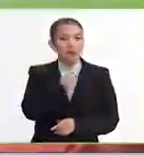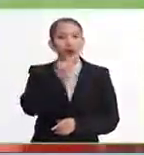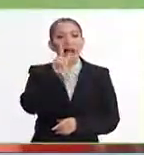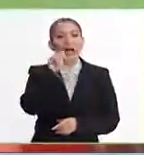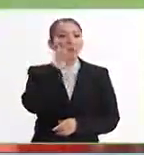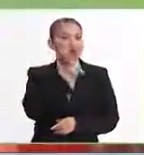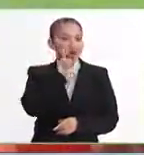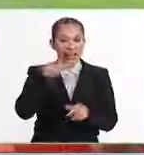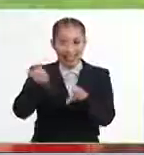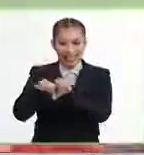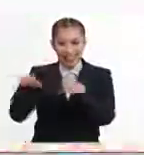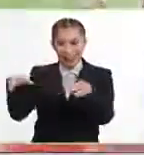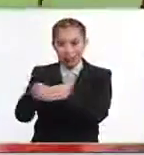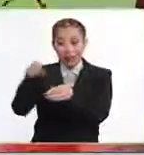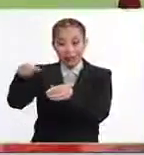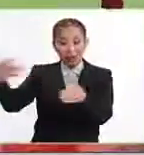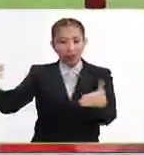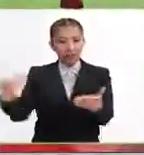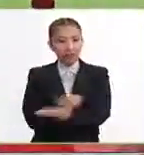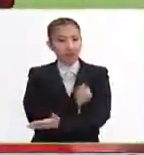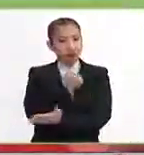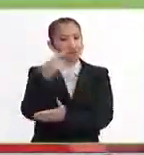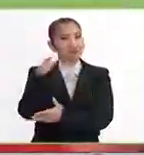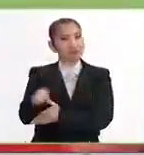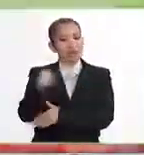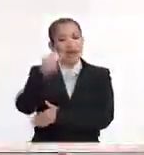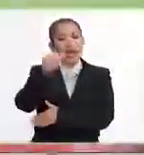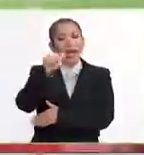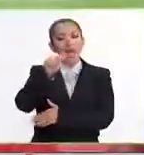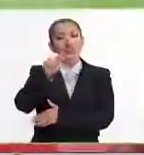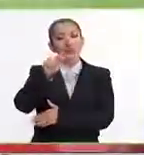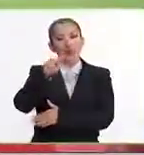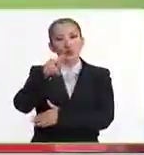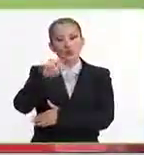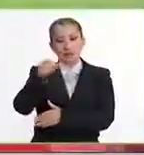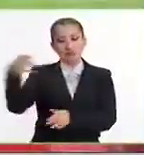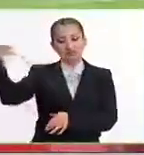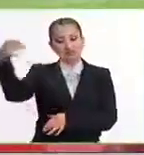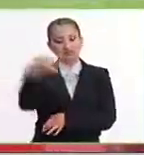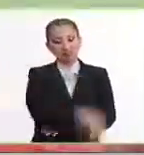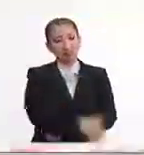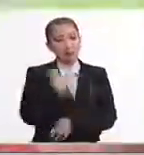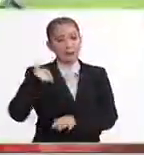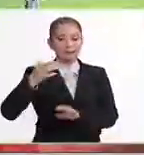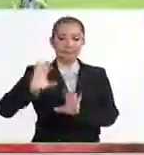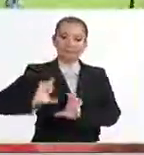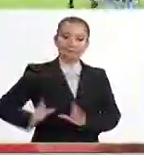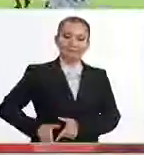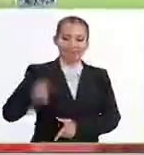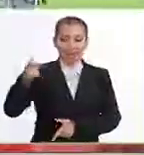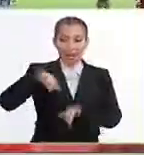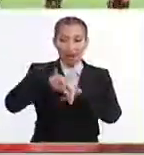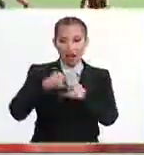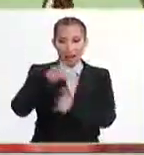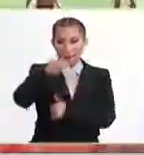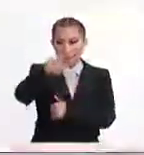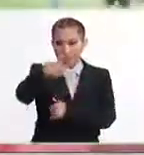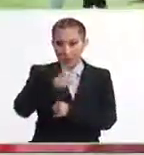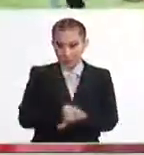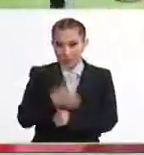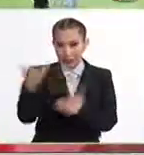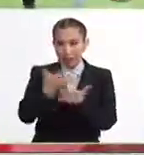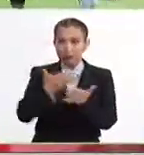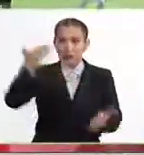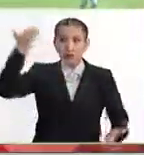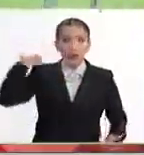Tuzas, que se consiguen pues esta victoria. Las Tuzas, en la cual pues golean y son las campeonas de esta Copa MX, que se